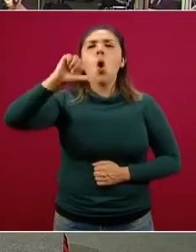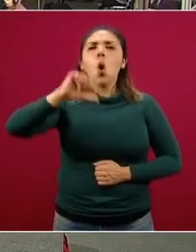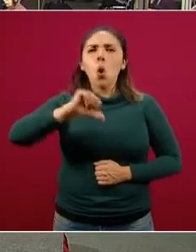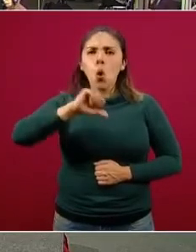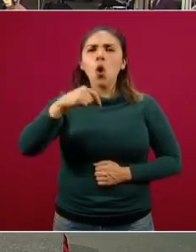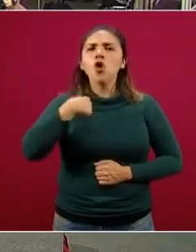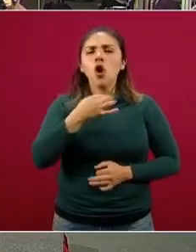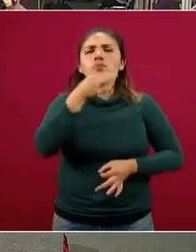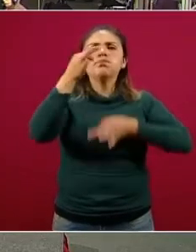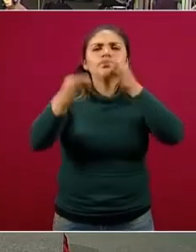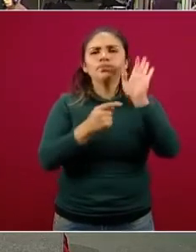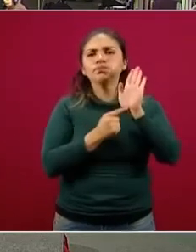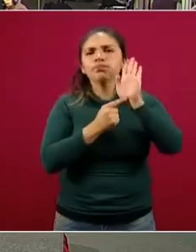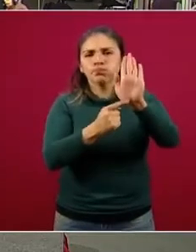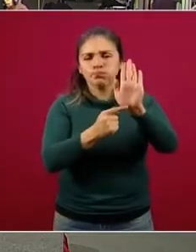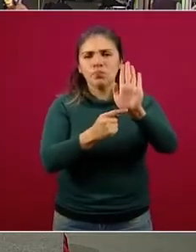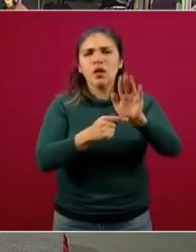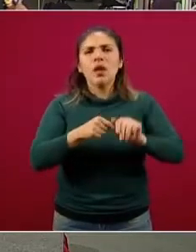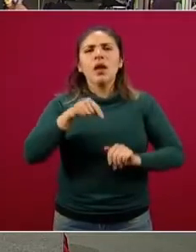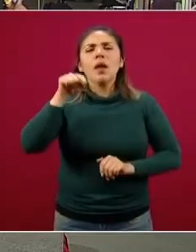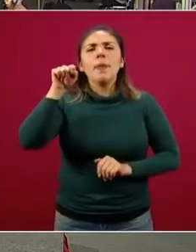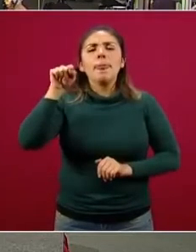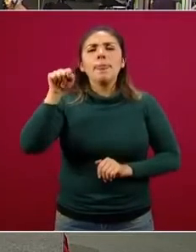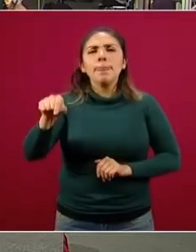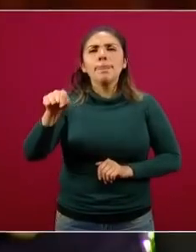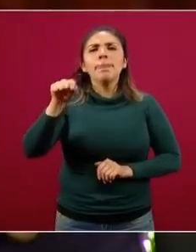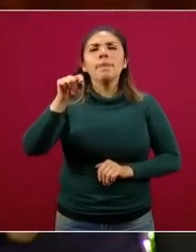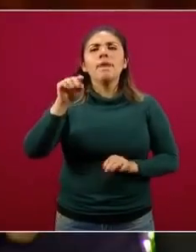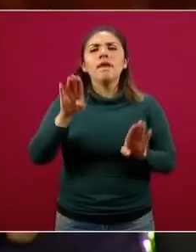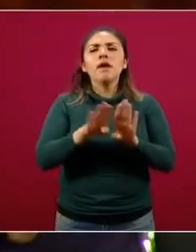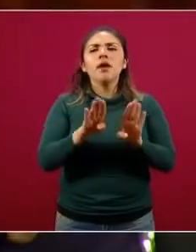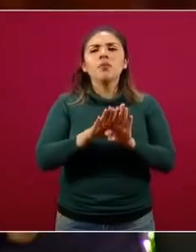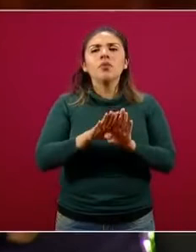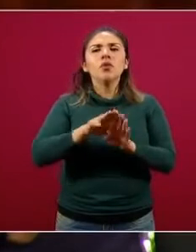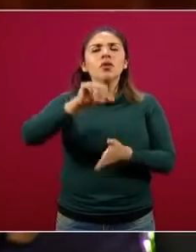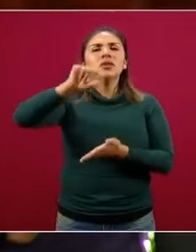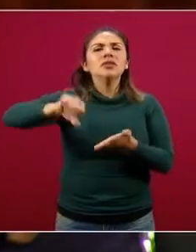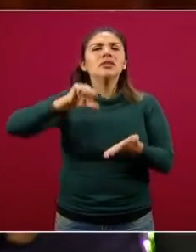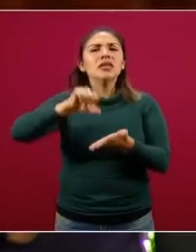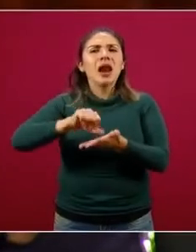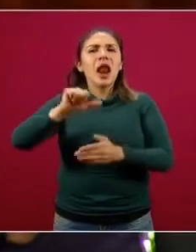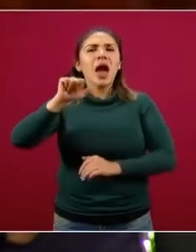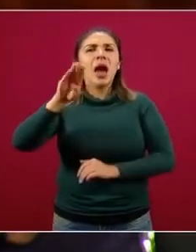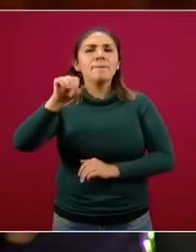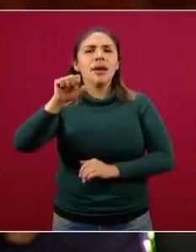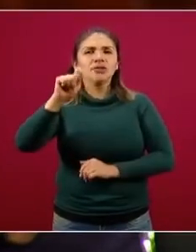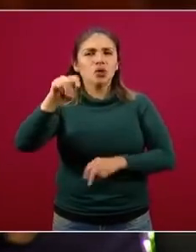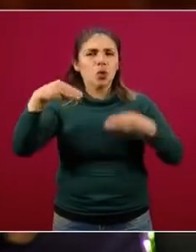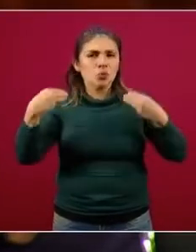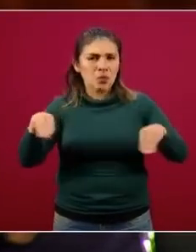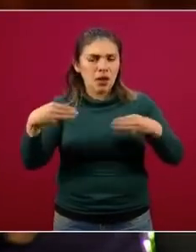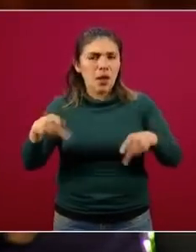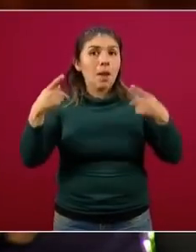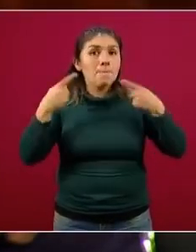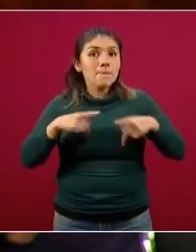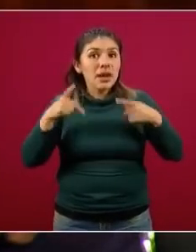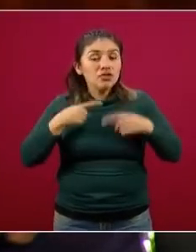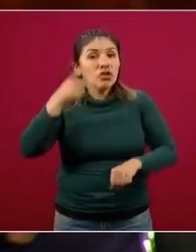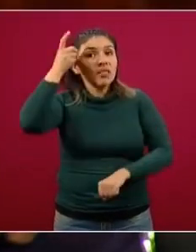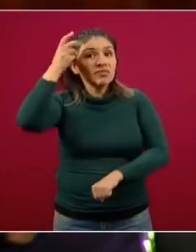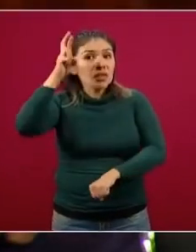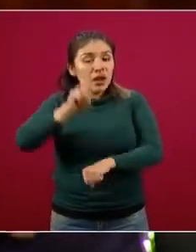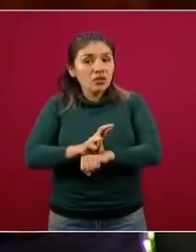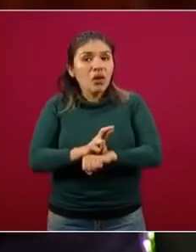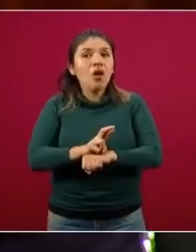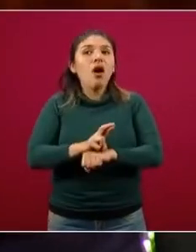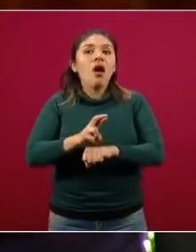un reportaje en el portal respecto a la SEDA, a la central de abasto, en la que bodegueros, comerciantes, el mismo director,